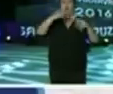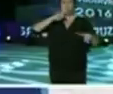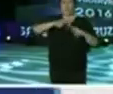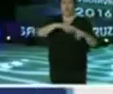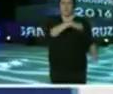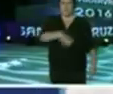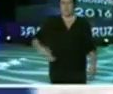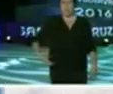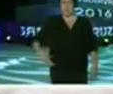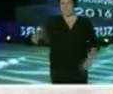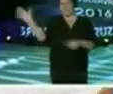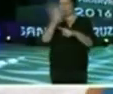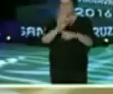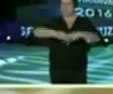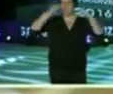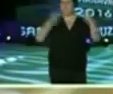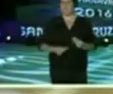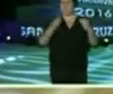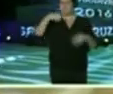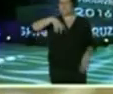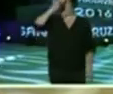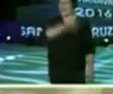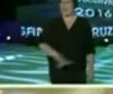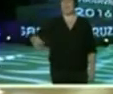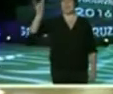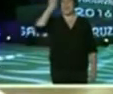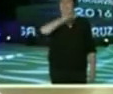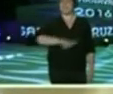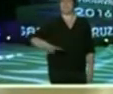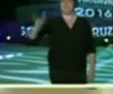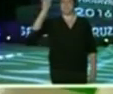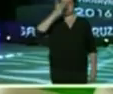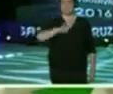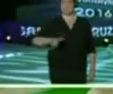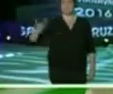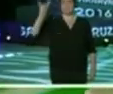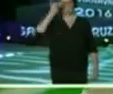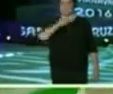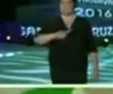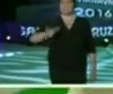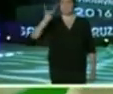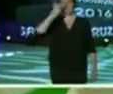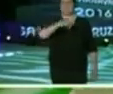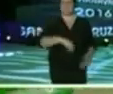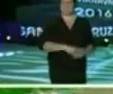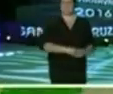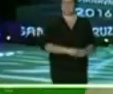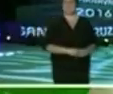una superproducción canaria.